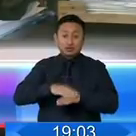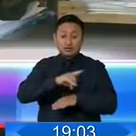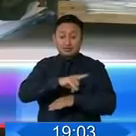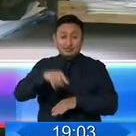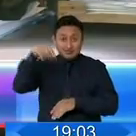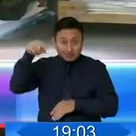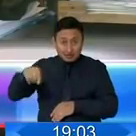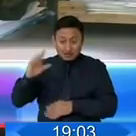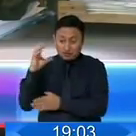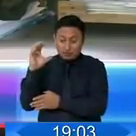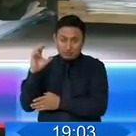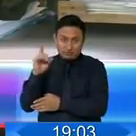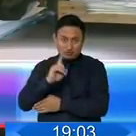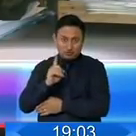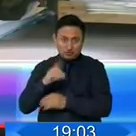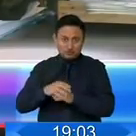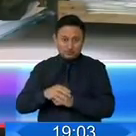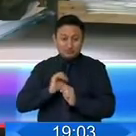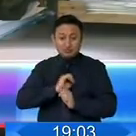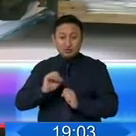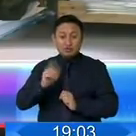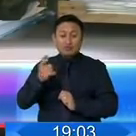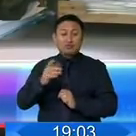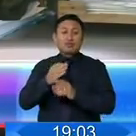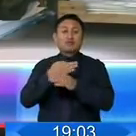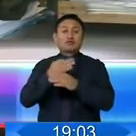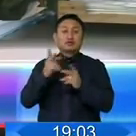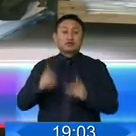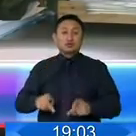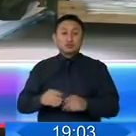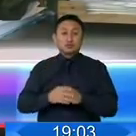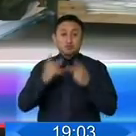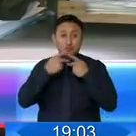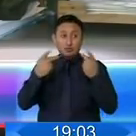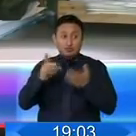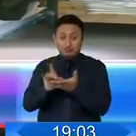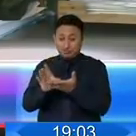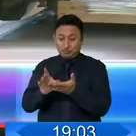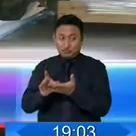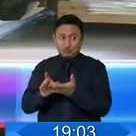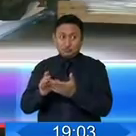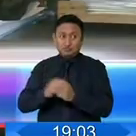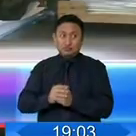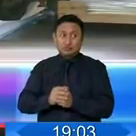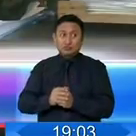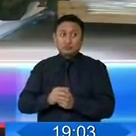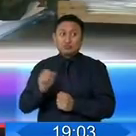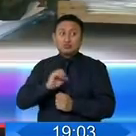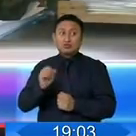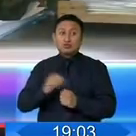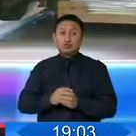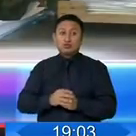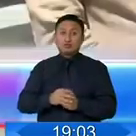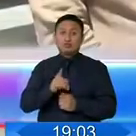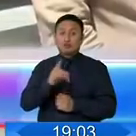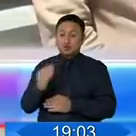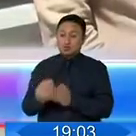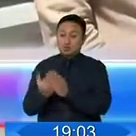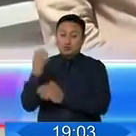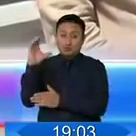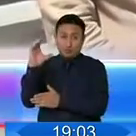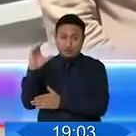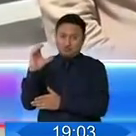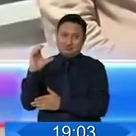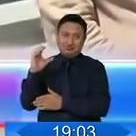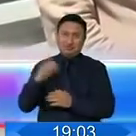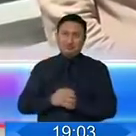allí, ni en la remoción de funcionarios públicos, ni en la colocación de este tipo de dispositivos. Con ello